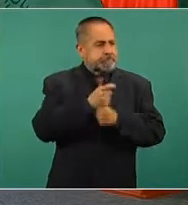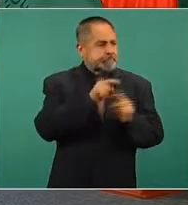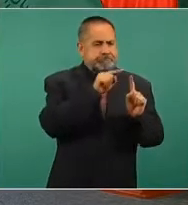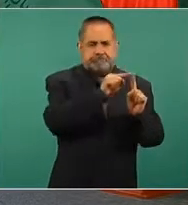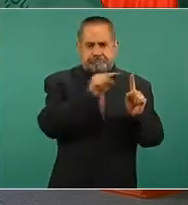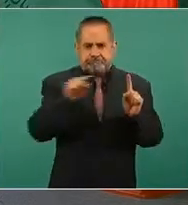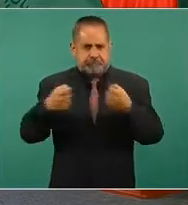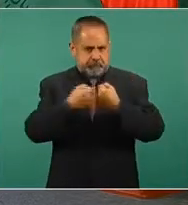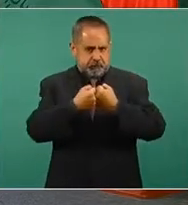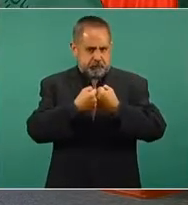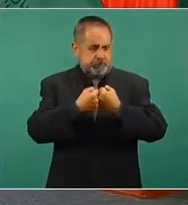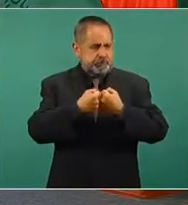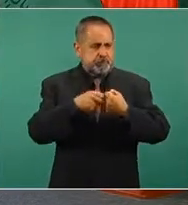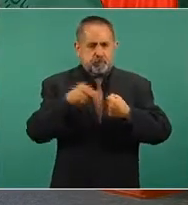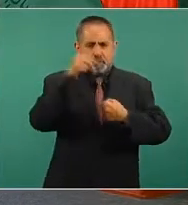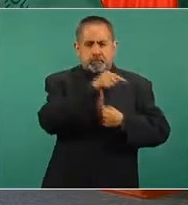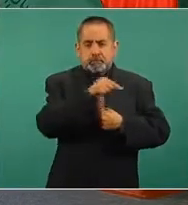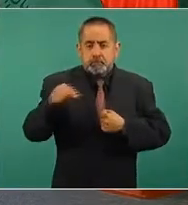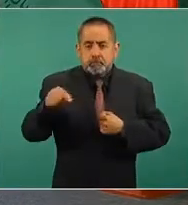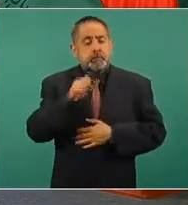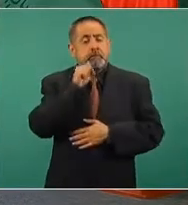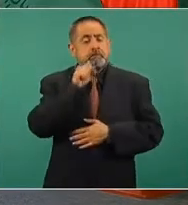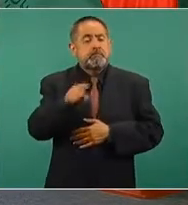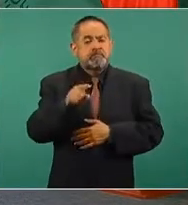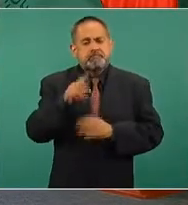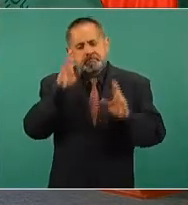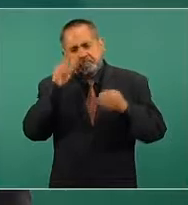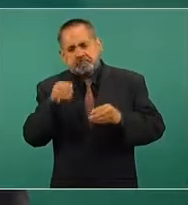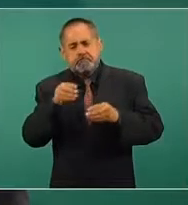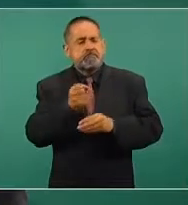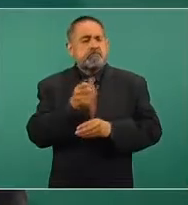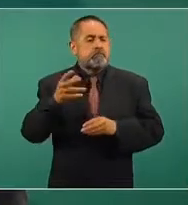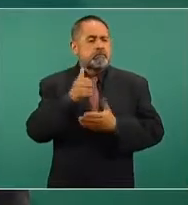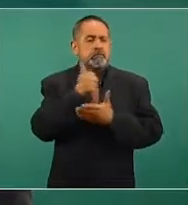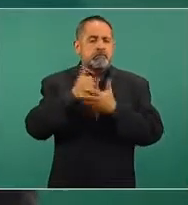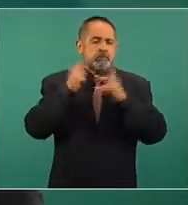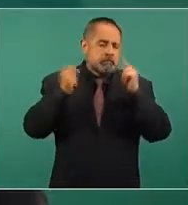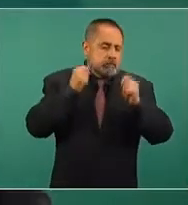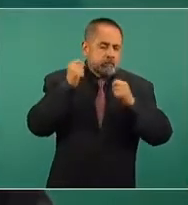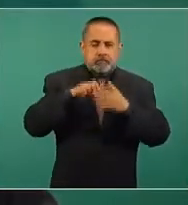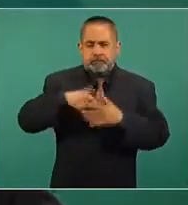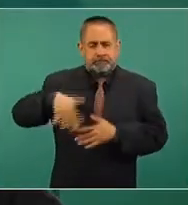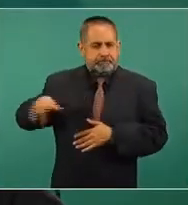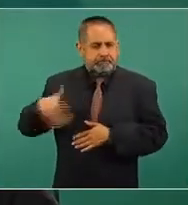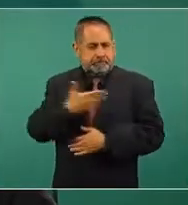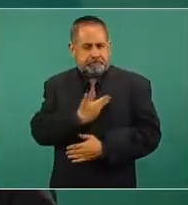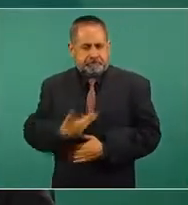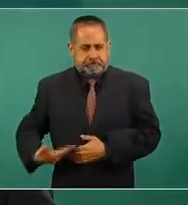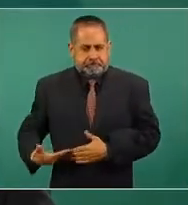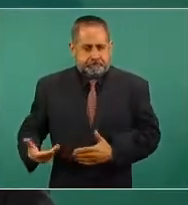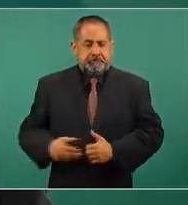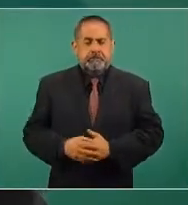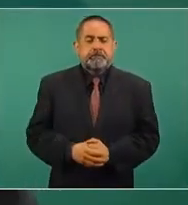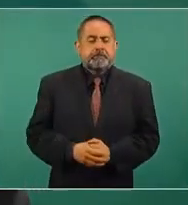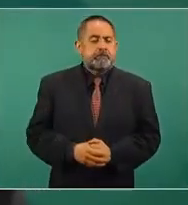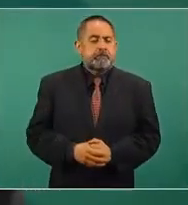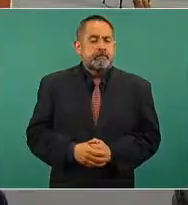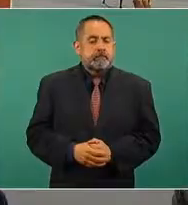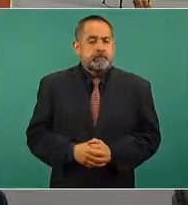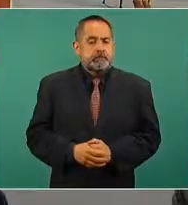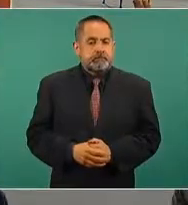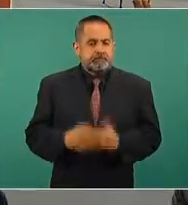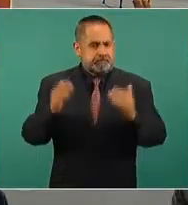norte, y también nos enfocamos en lo que corresponden a algunas ciudades turísticas, como comentaba el señor presidente.